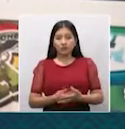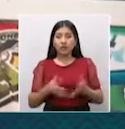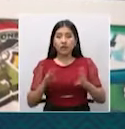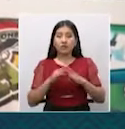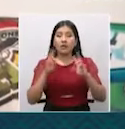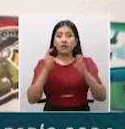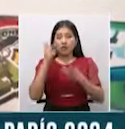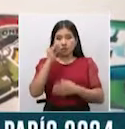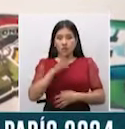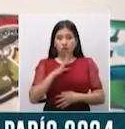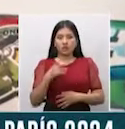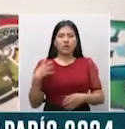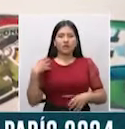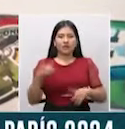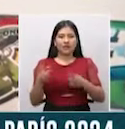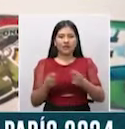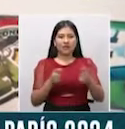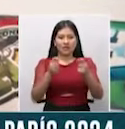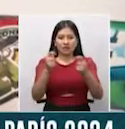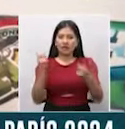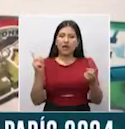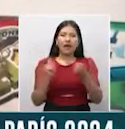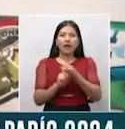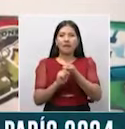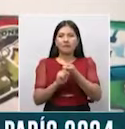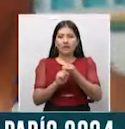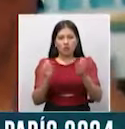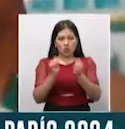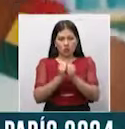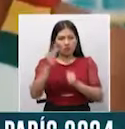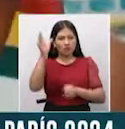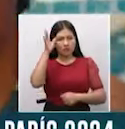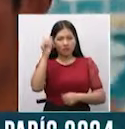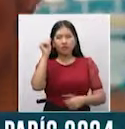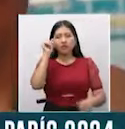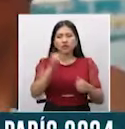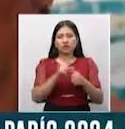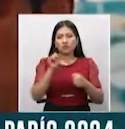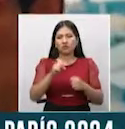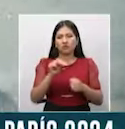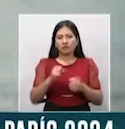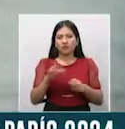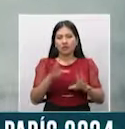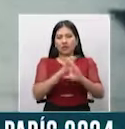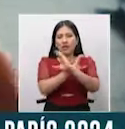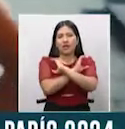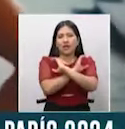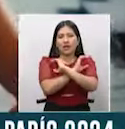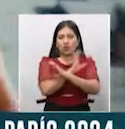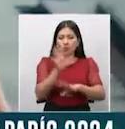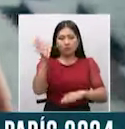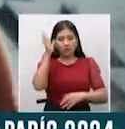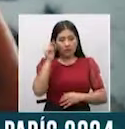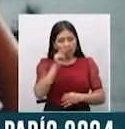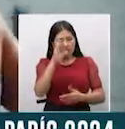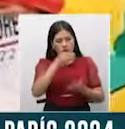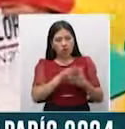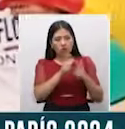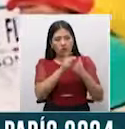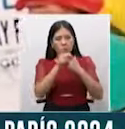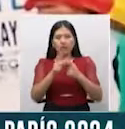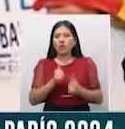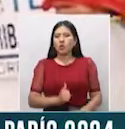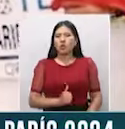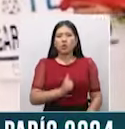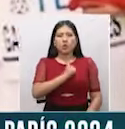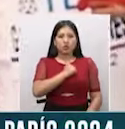Barco, jefe de transporte urbano y amigo cercano de su padre, recuerda con cariño lo orgulloso que su padre estaba de él. Nos